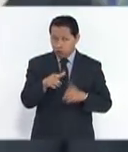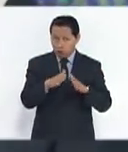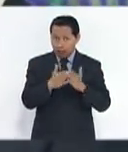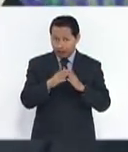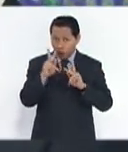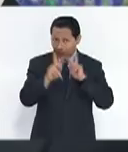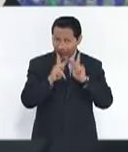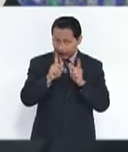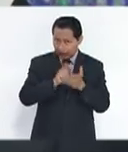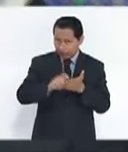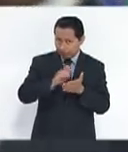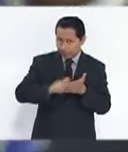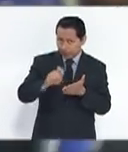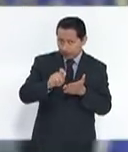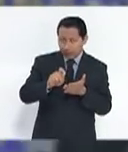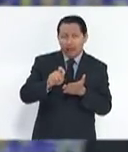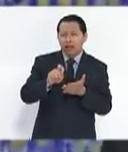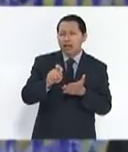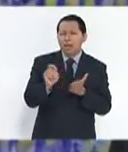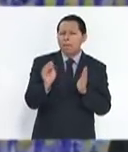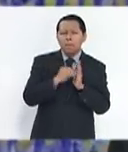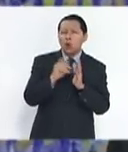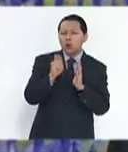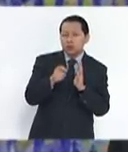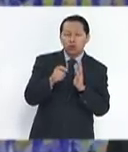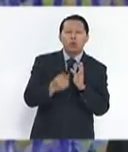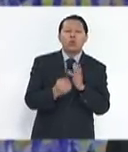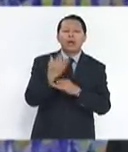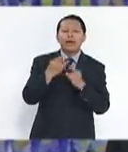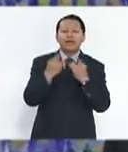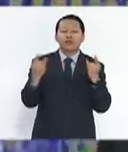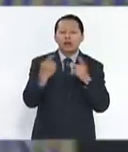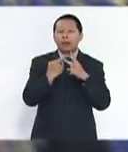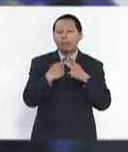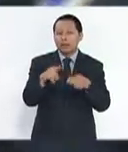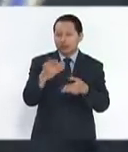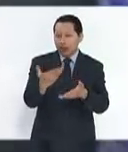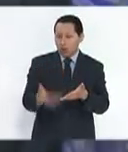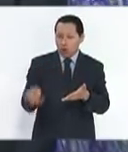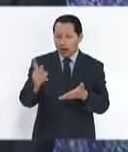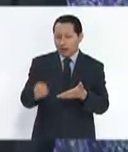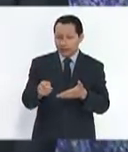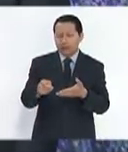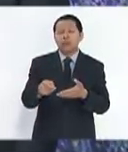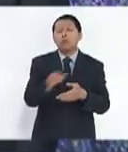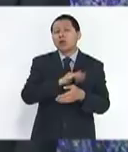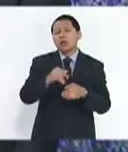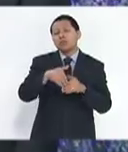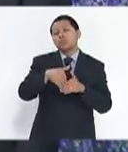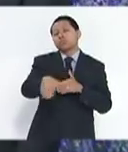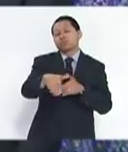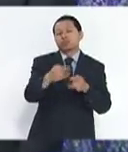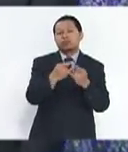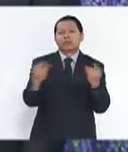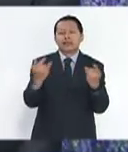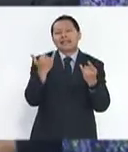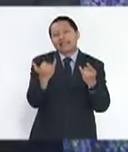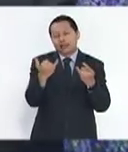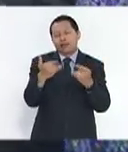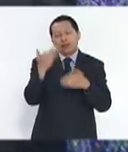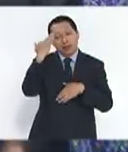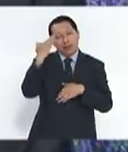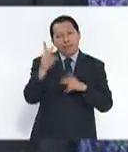de visitas: esto fue lo que puso, una nueva historia comienza ahora, el punto de partida de la historia y una era